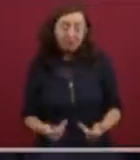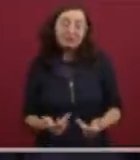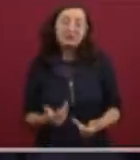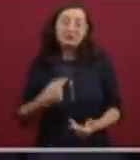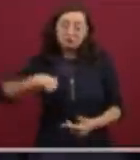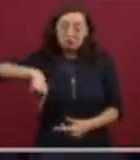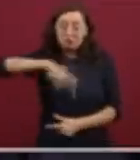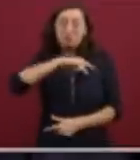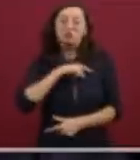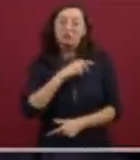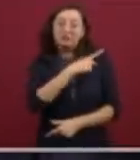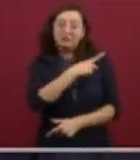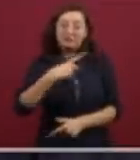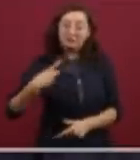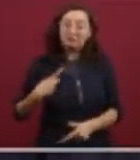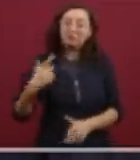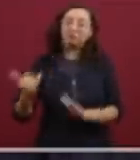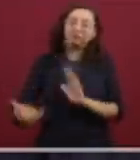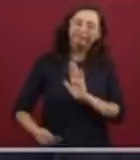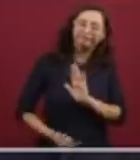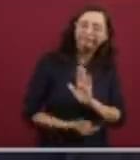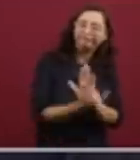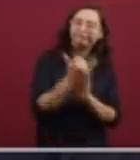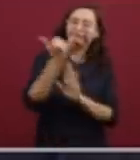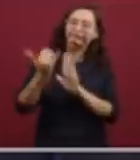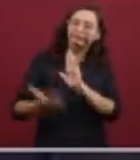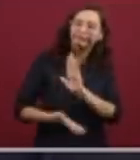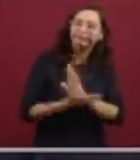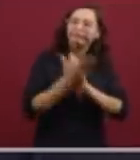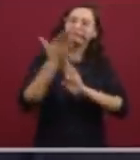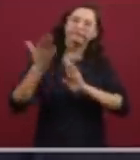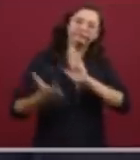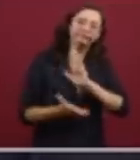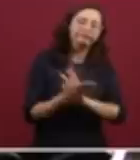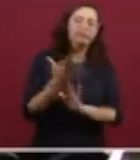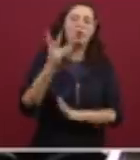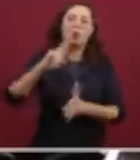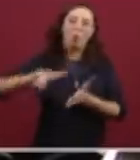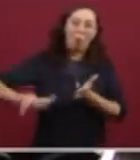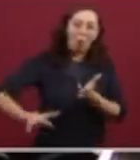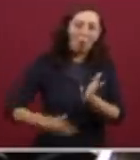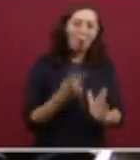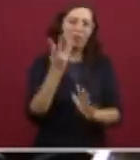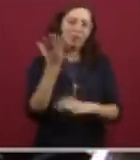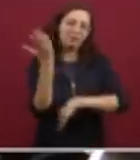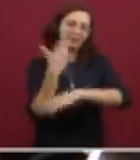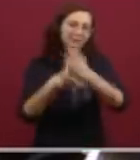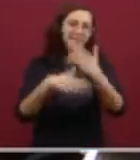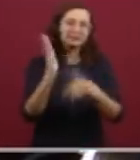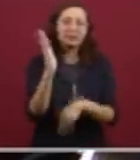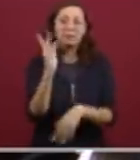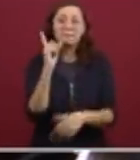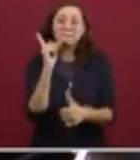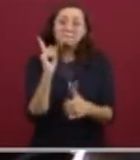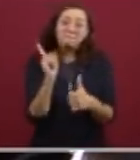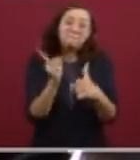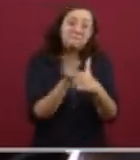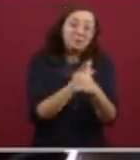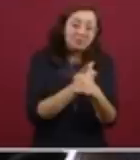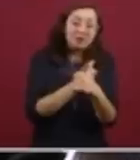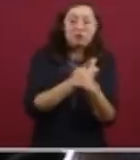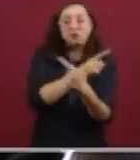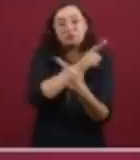toca. Entonces, estamos cuidando qué podemos hacer de la mejor manera y